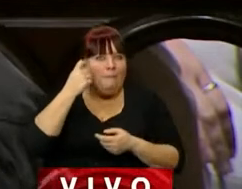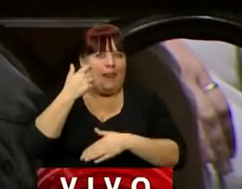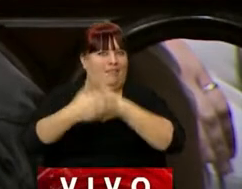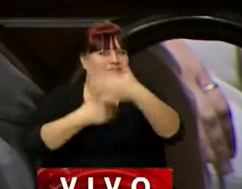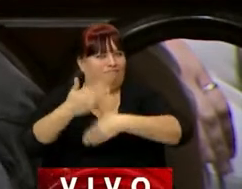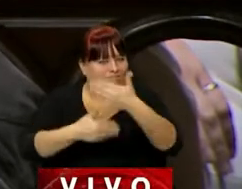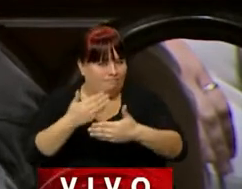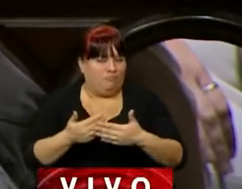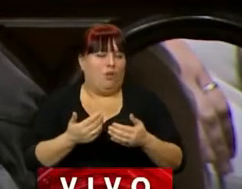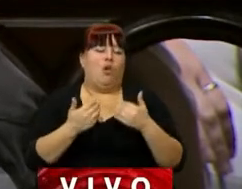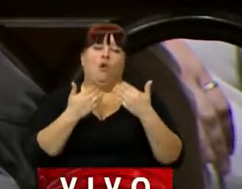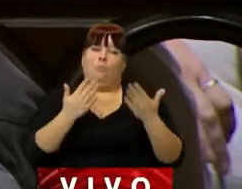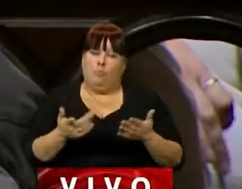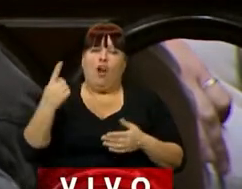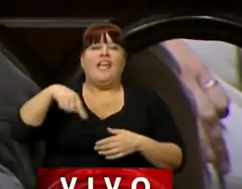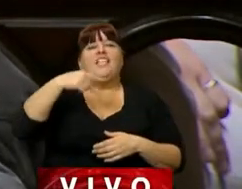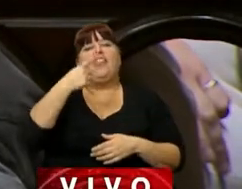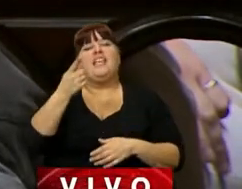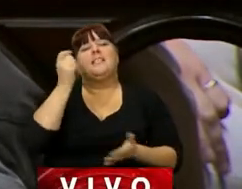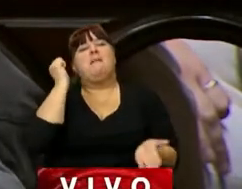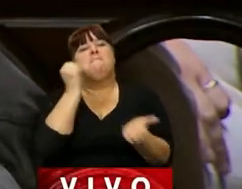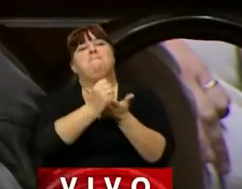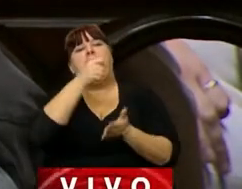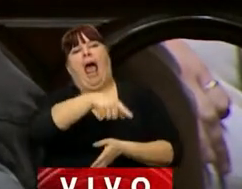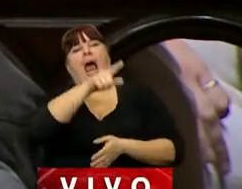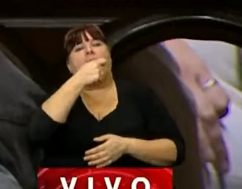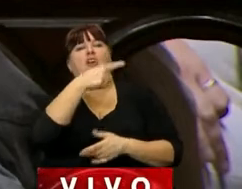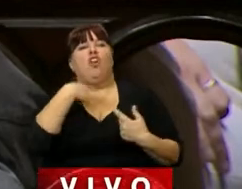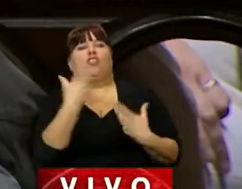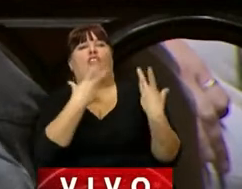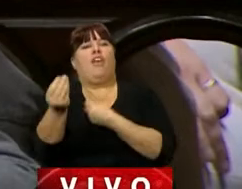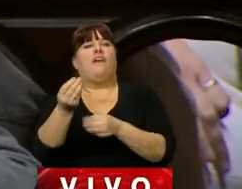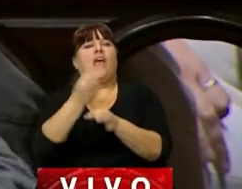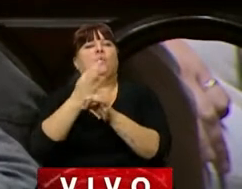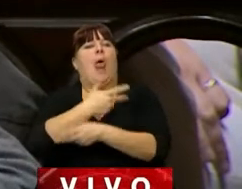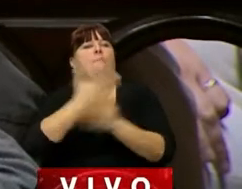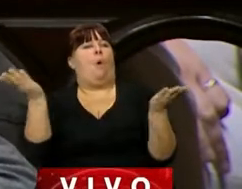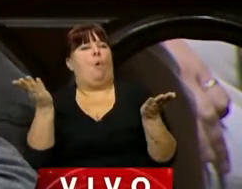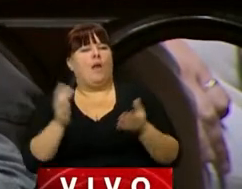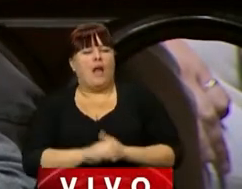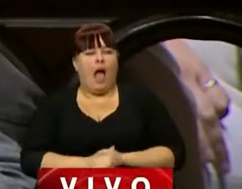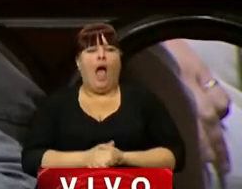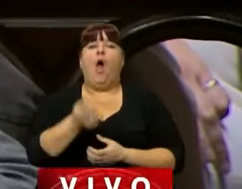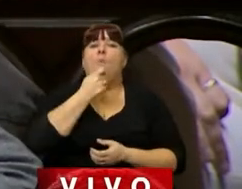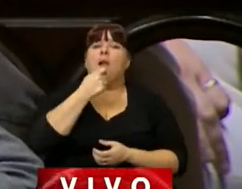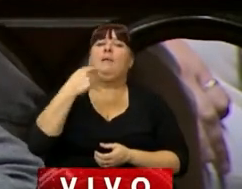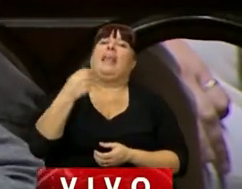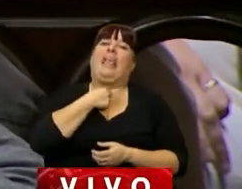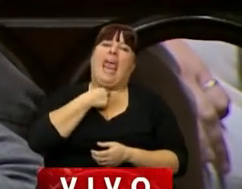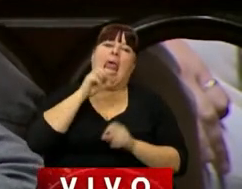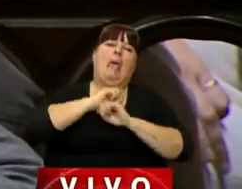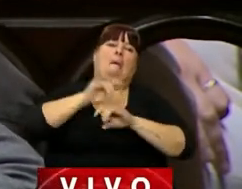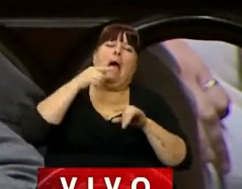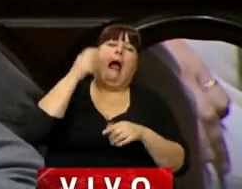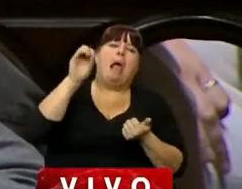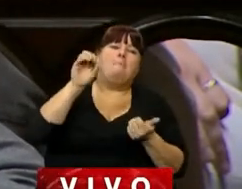conocimiento. Por eso, cuando se quiere estigmatizar a los que defendemos la escuela pública, cuando se quiere